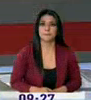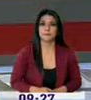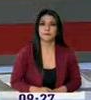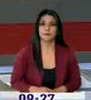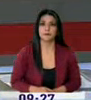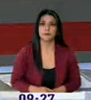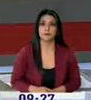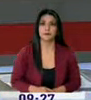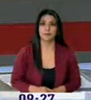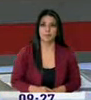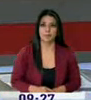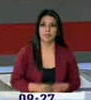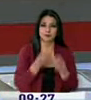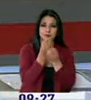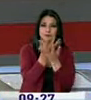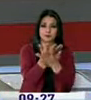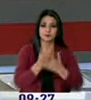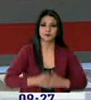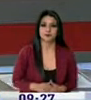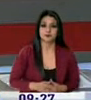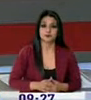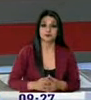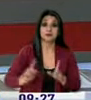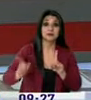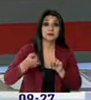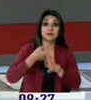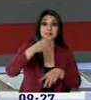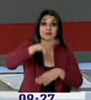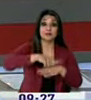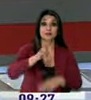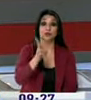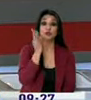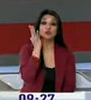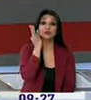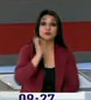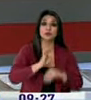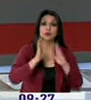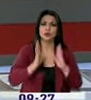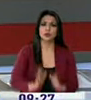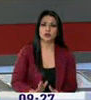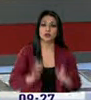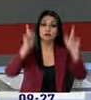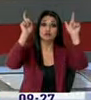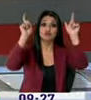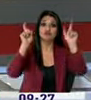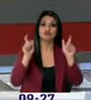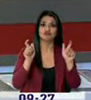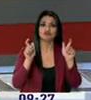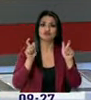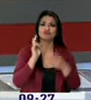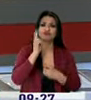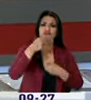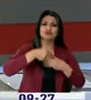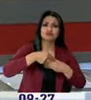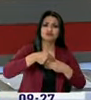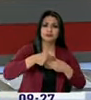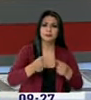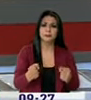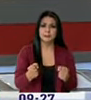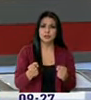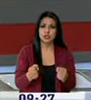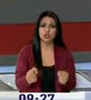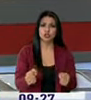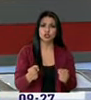Orbe. Vamos a contarle que por primera vez dos mujeres ecuatorianas se graduaron y se incorporaron como